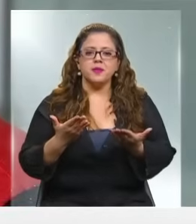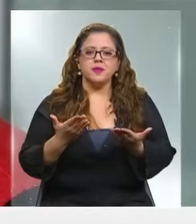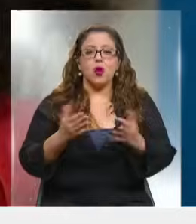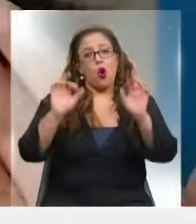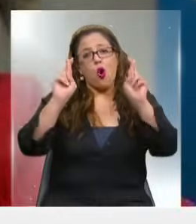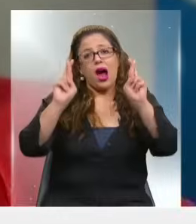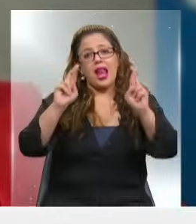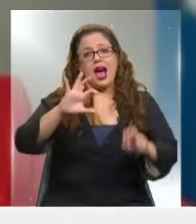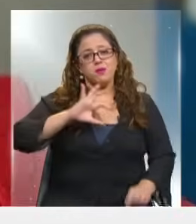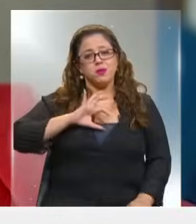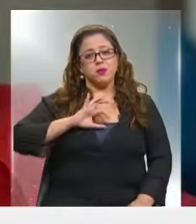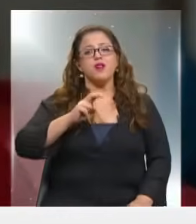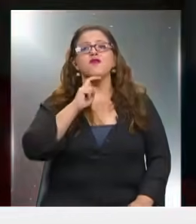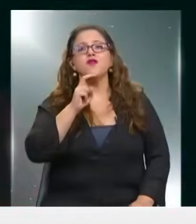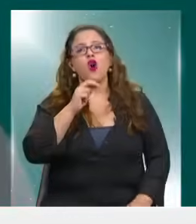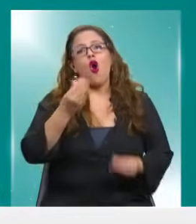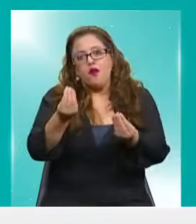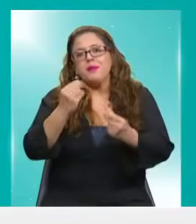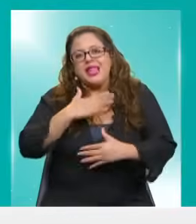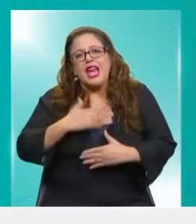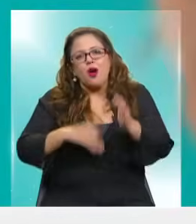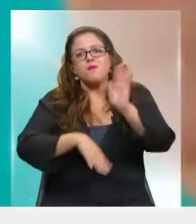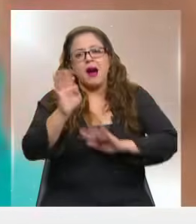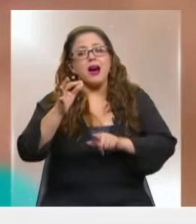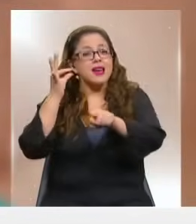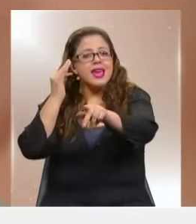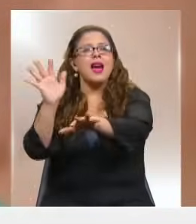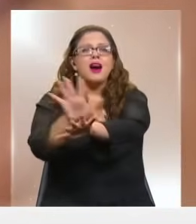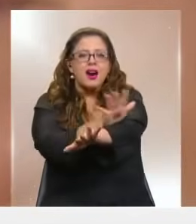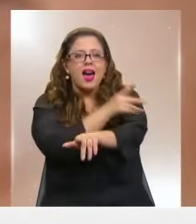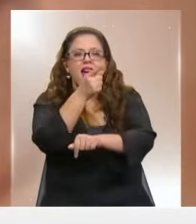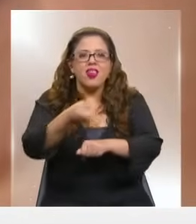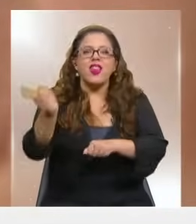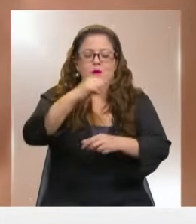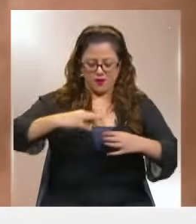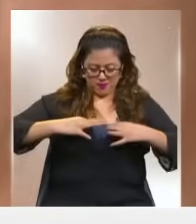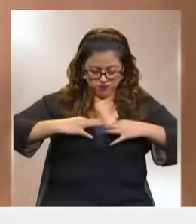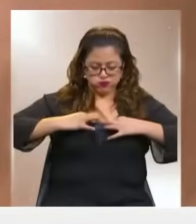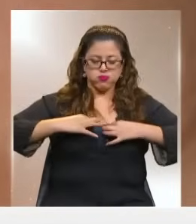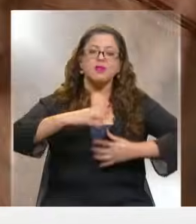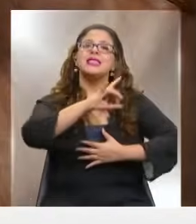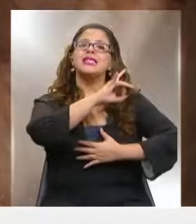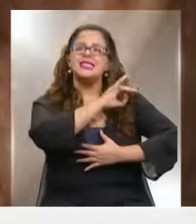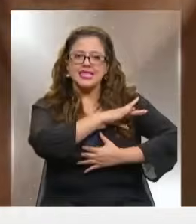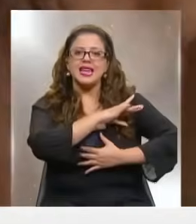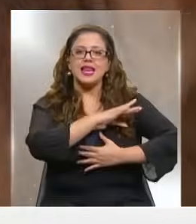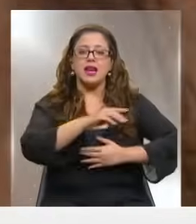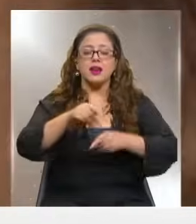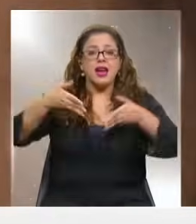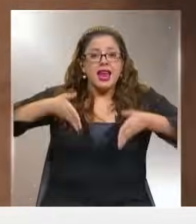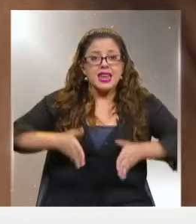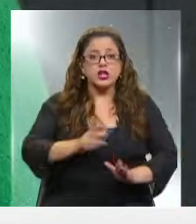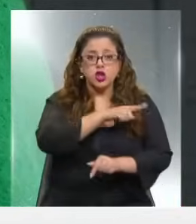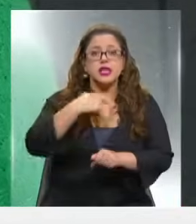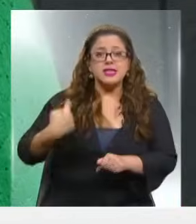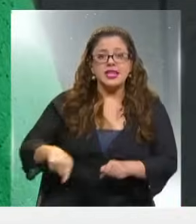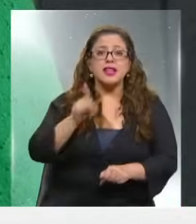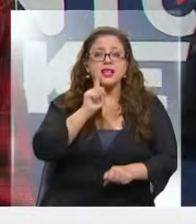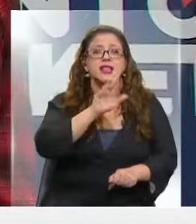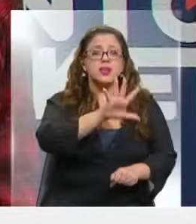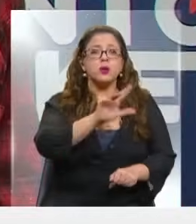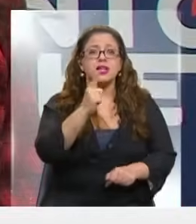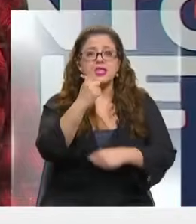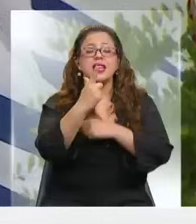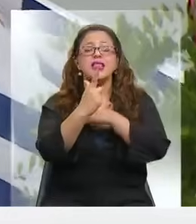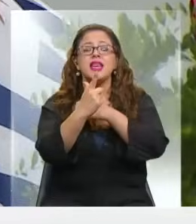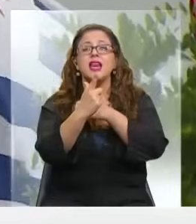bronce. Uh-huh. Obviamente quiero más. Está emocionada por llevar otra vez la camiseta de Chile. Nació en China, tiene 57 años y desde